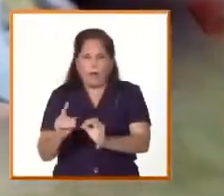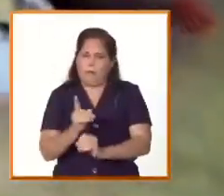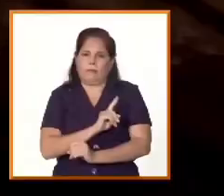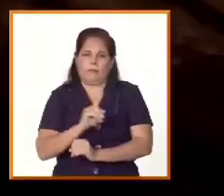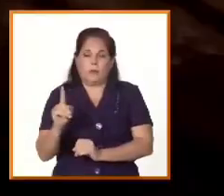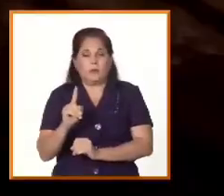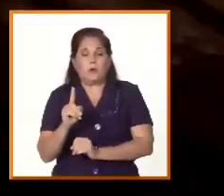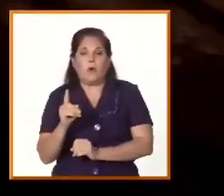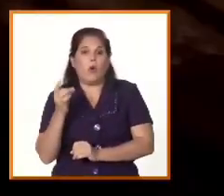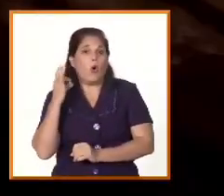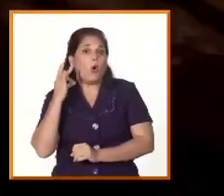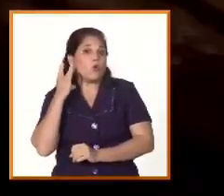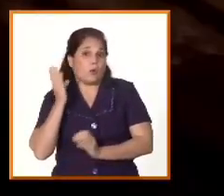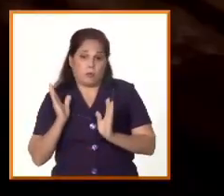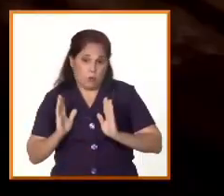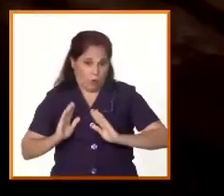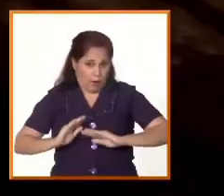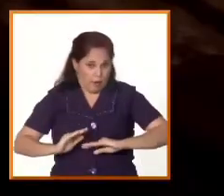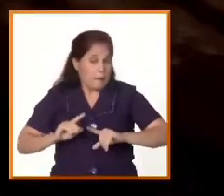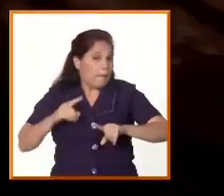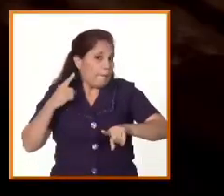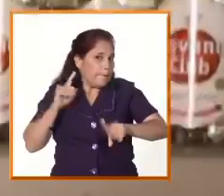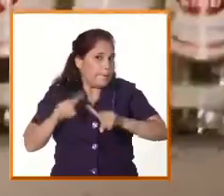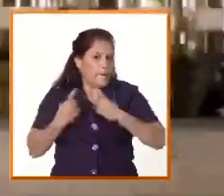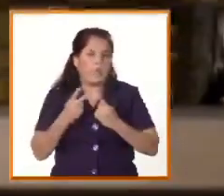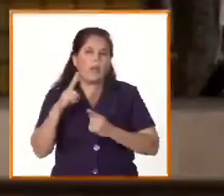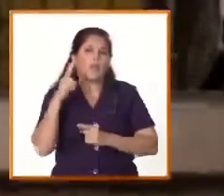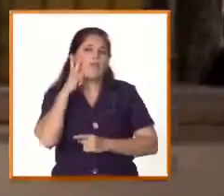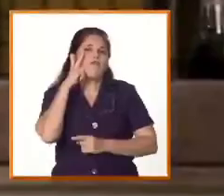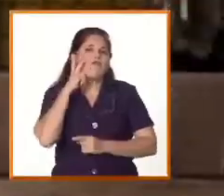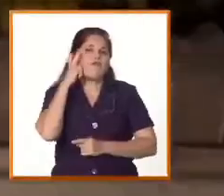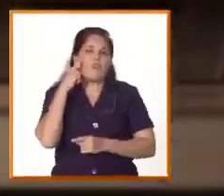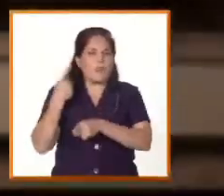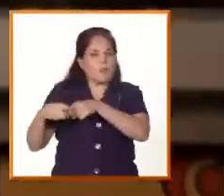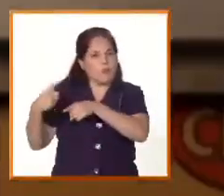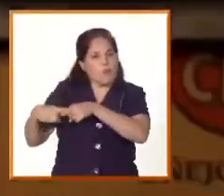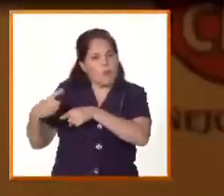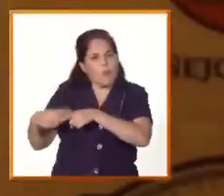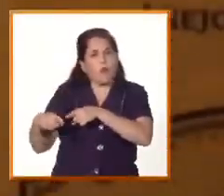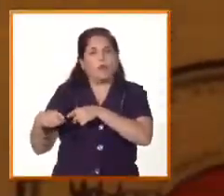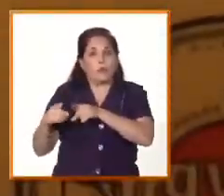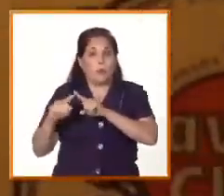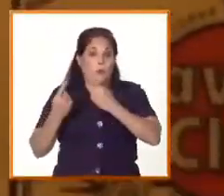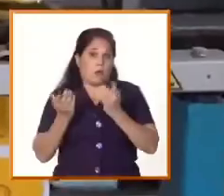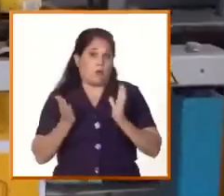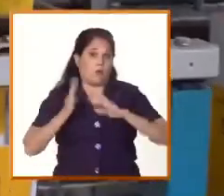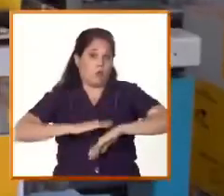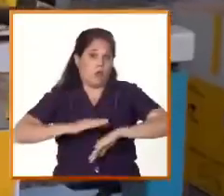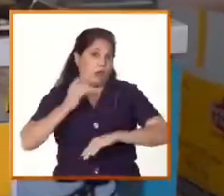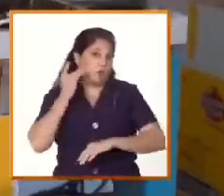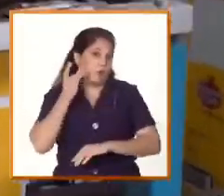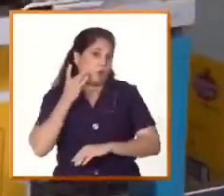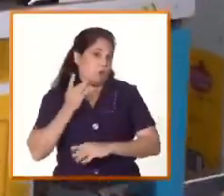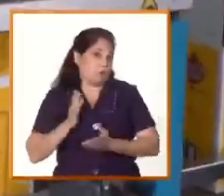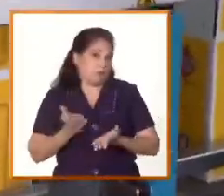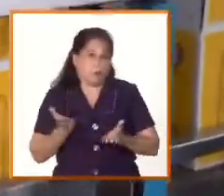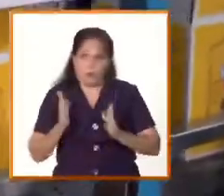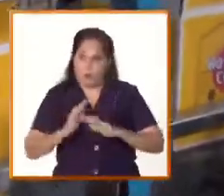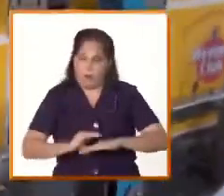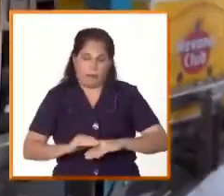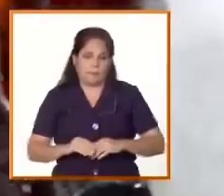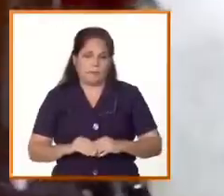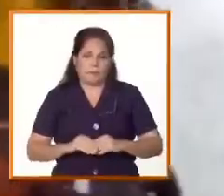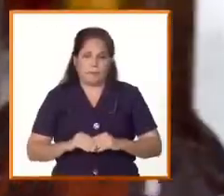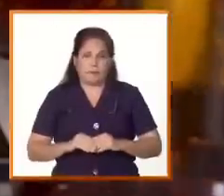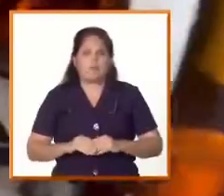espirituosas que pudieran suplir en parte la baja disponibilidad de en el mercado